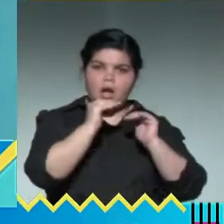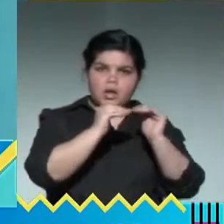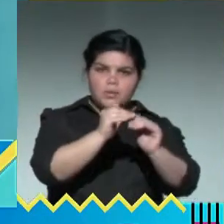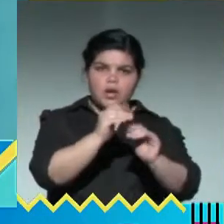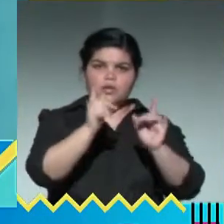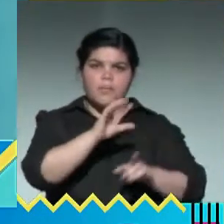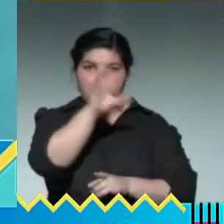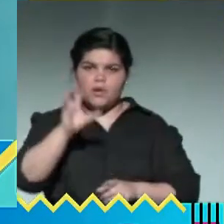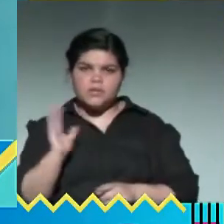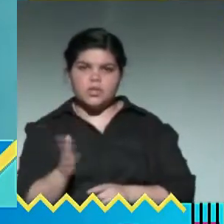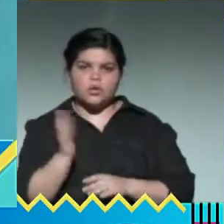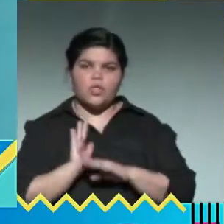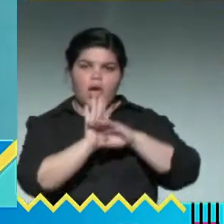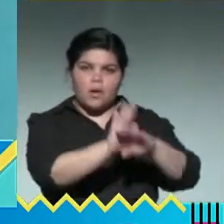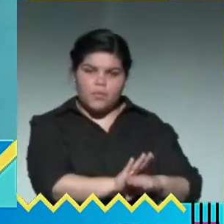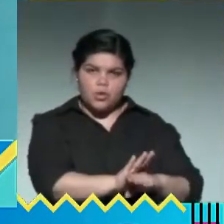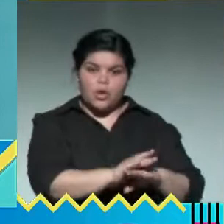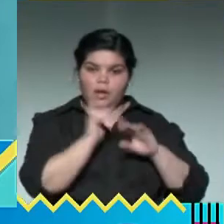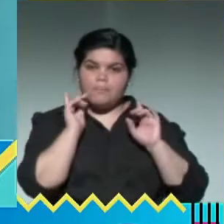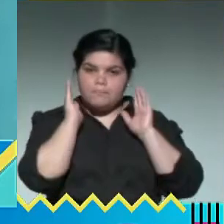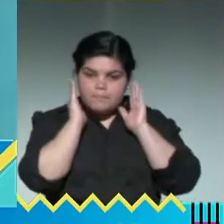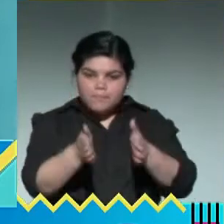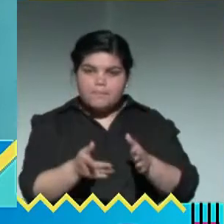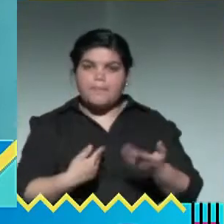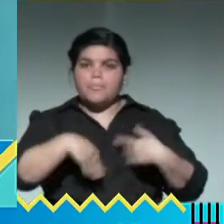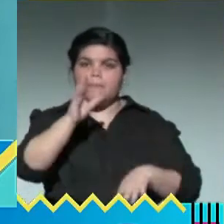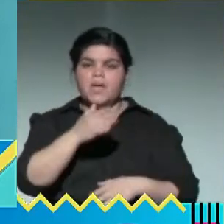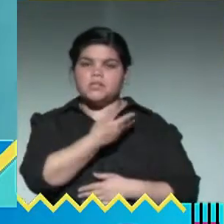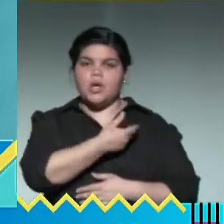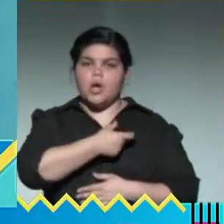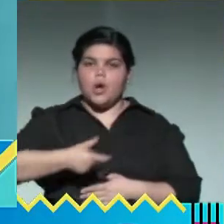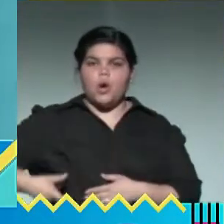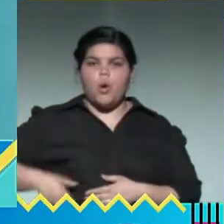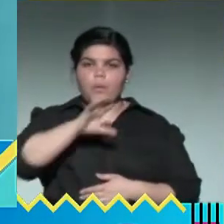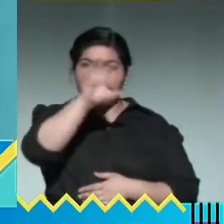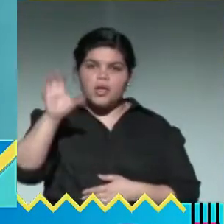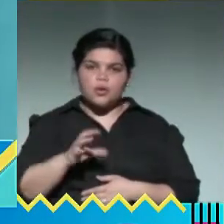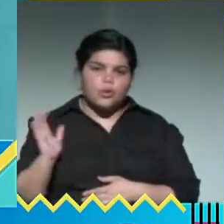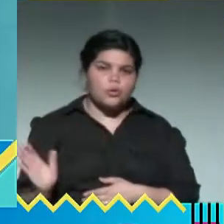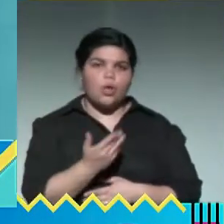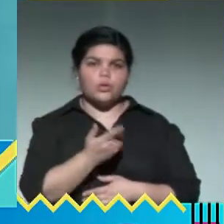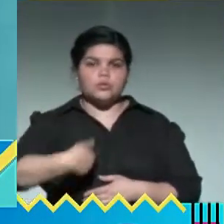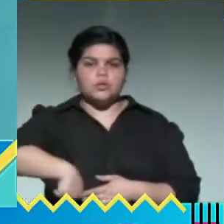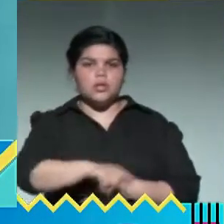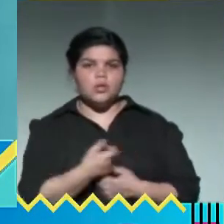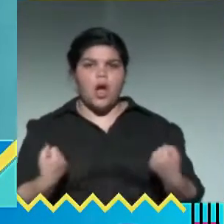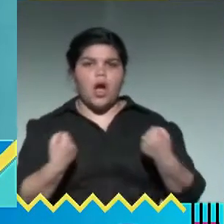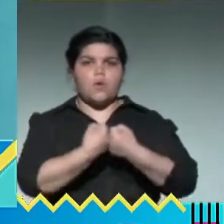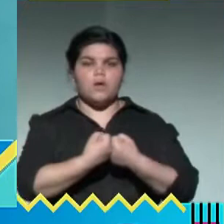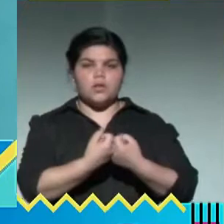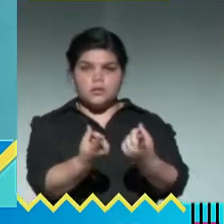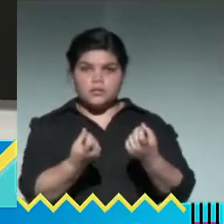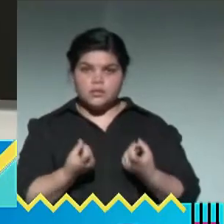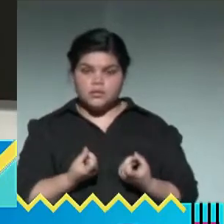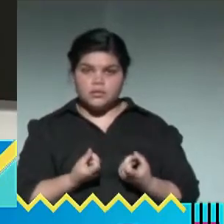Por eso el foco también puesto políticamente en generar ese acuerdo con todos los gobernadores de nuestro país. Para tener